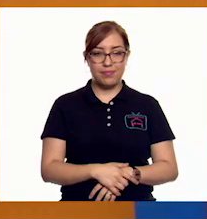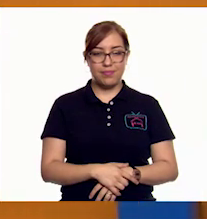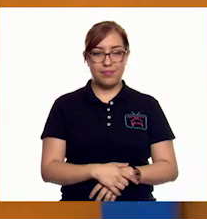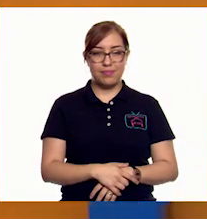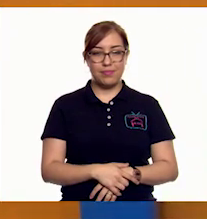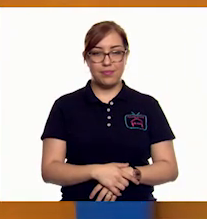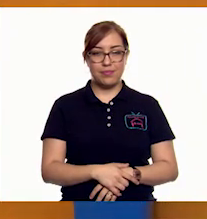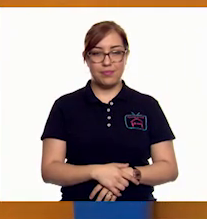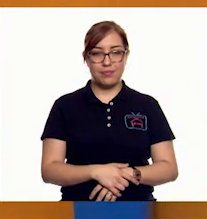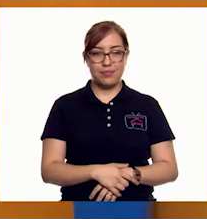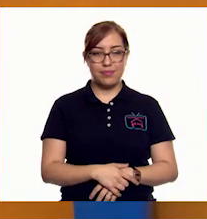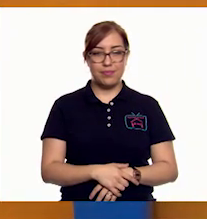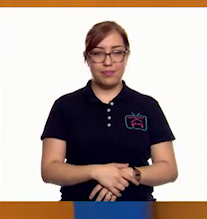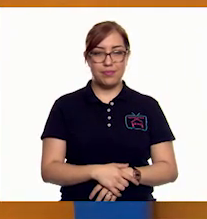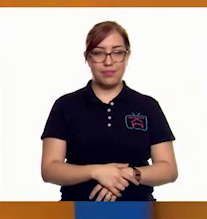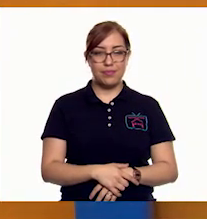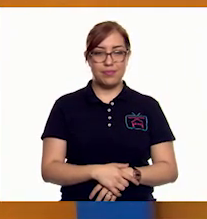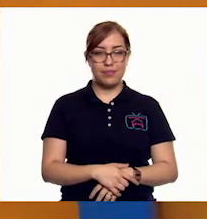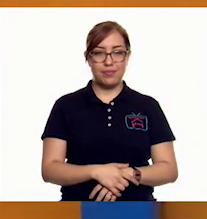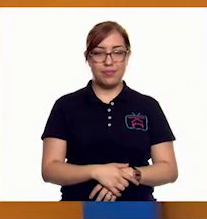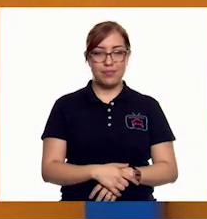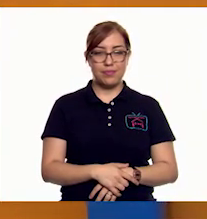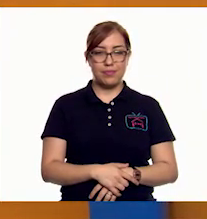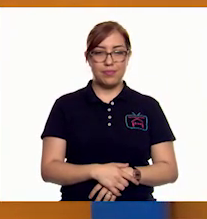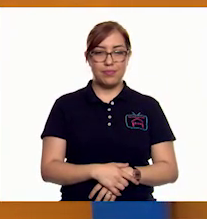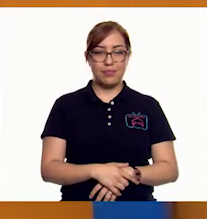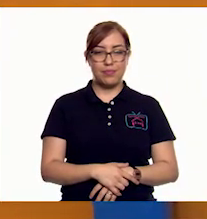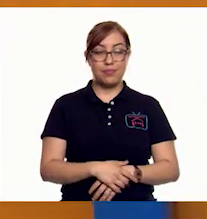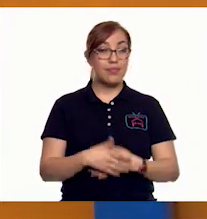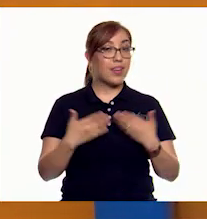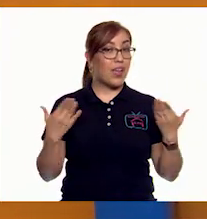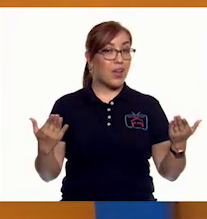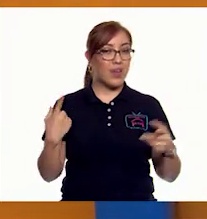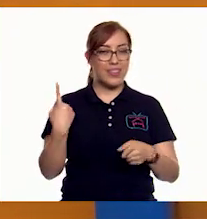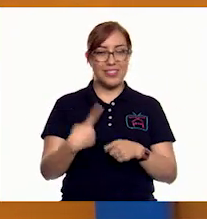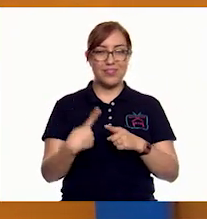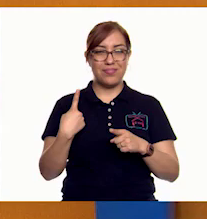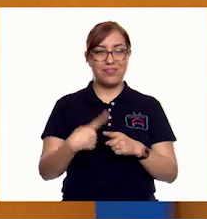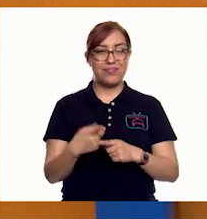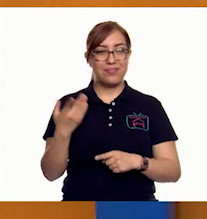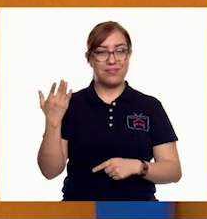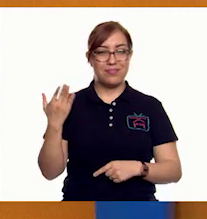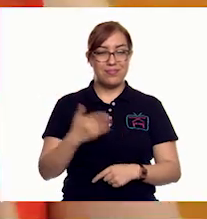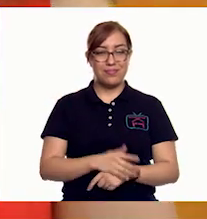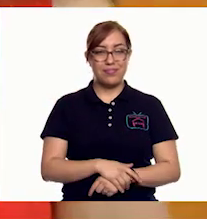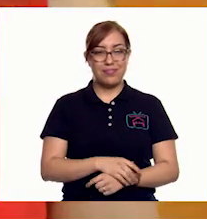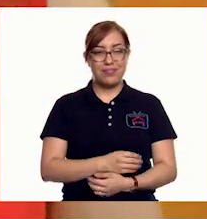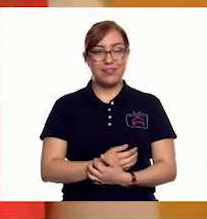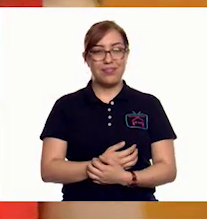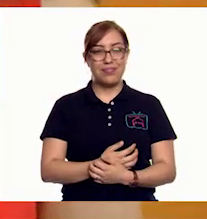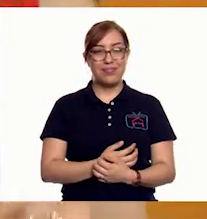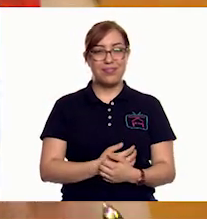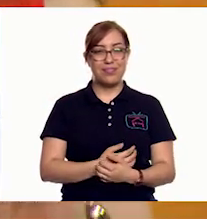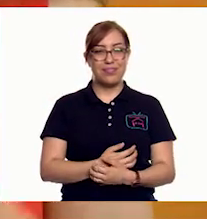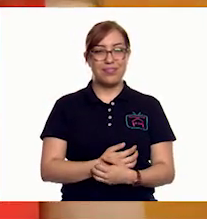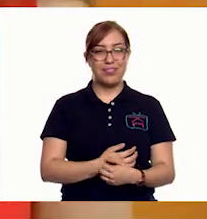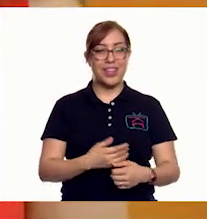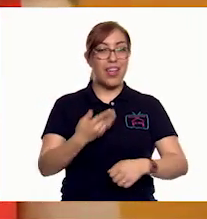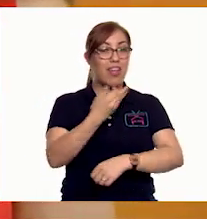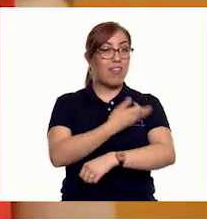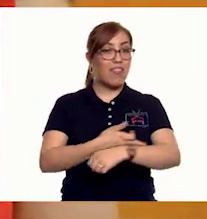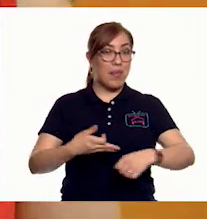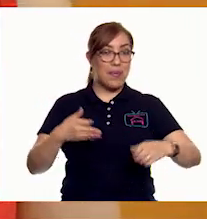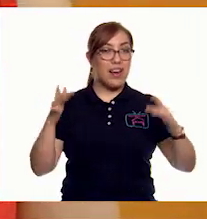más. Viene otra tarjeta y ahora se trata, Pilar, de también un familiar